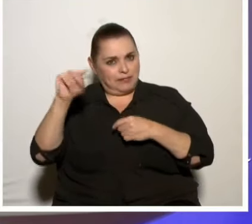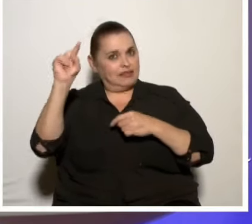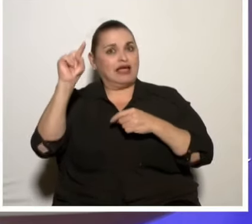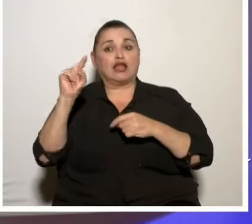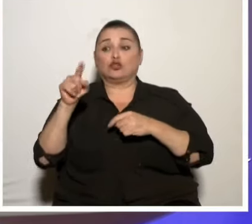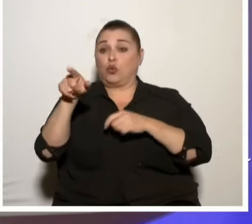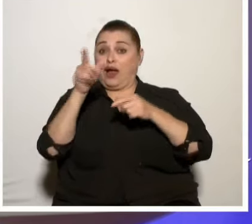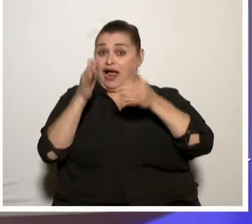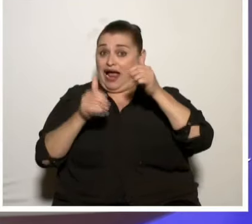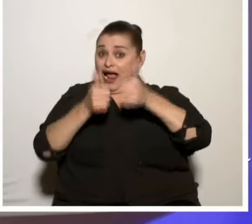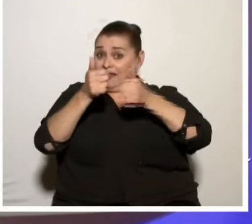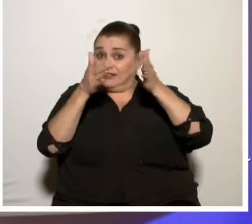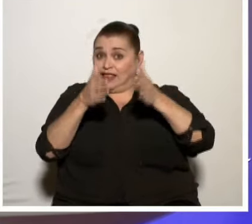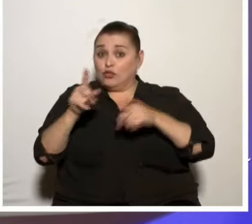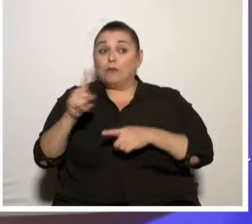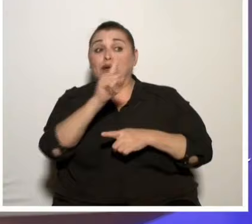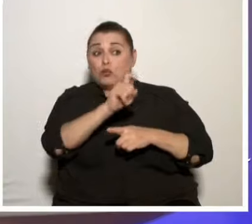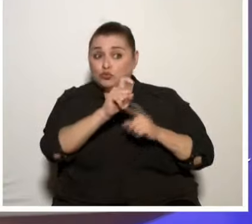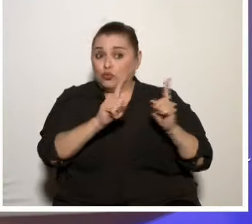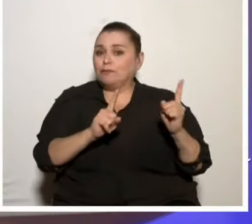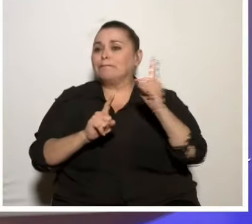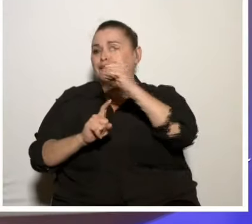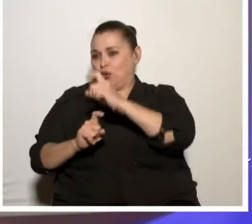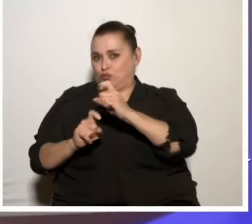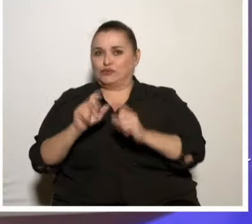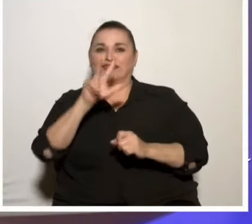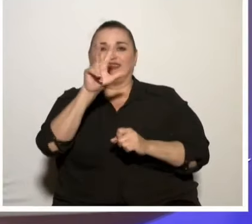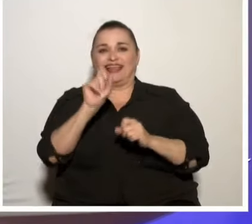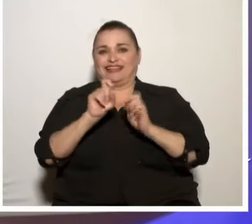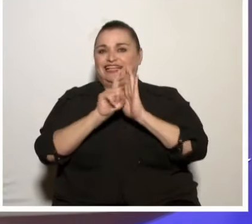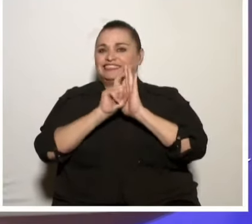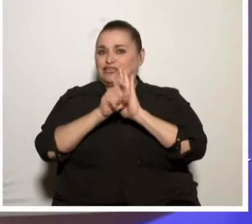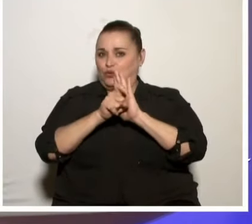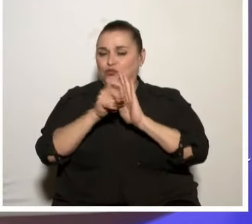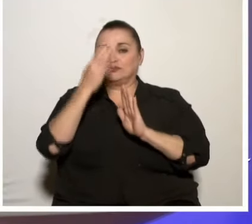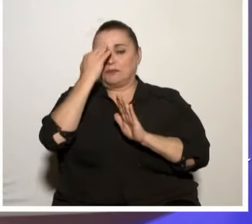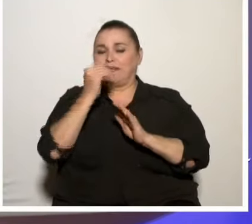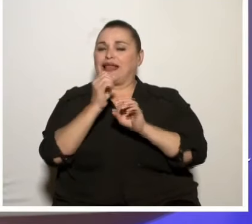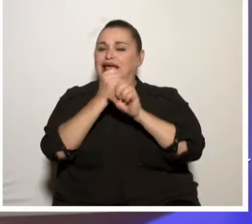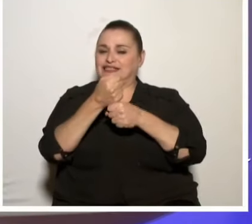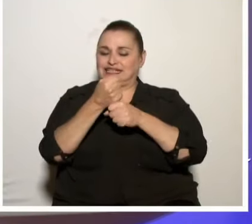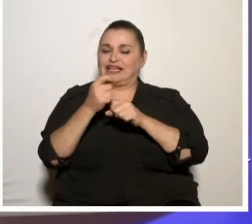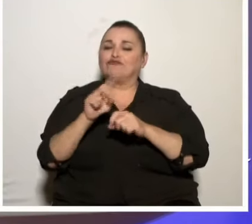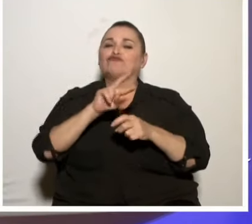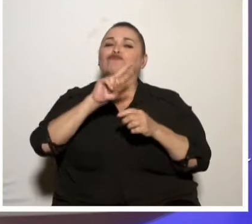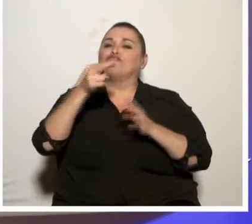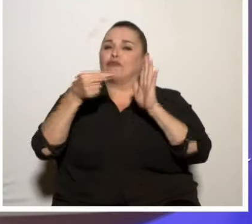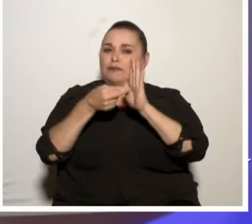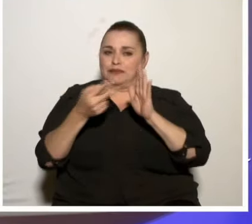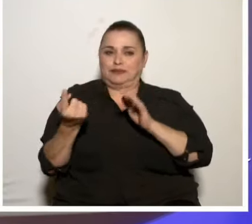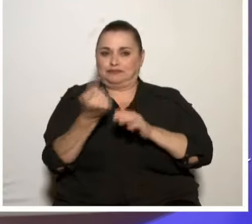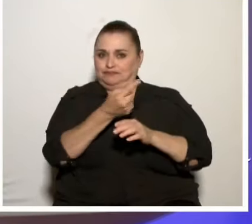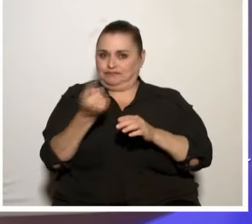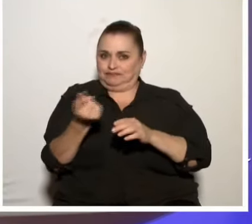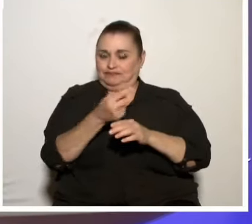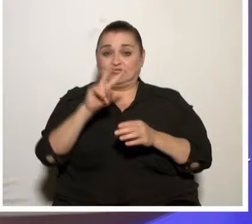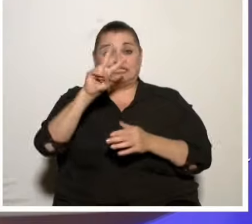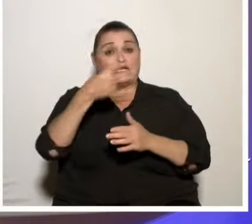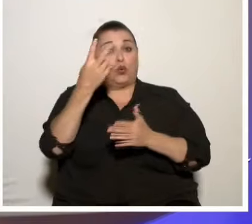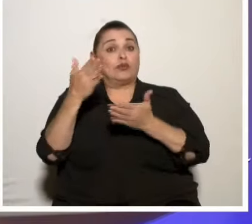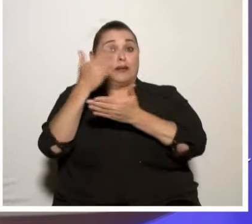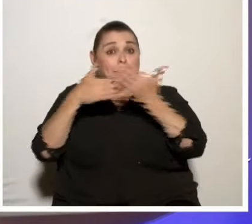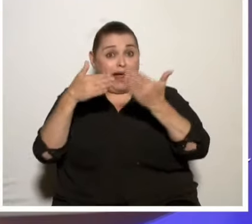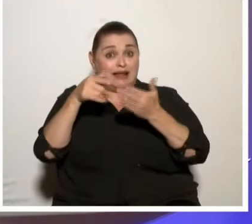el candidato que le preguntó tendrá 30 segundos para hacer una réplica. En la segunda parte de este